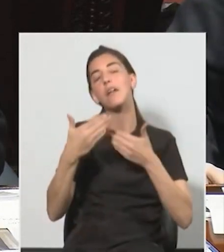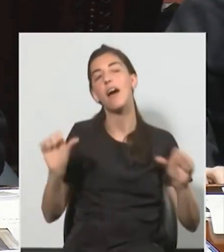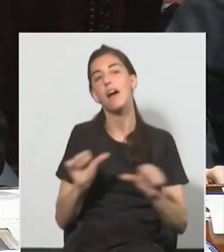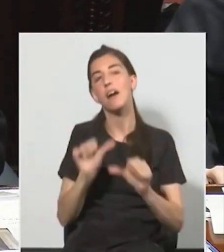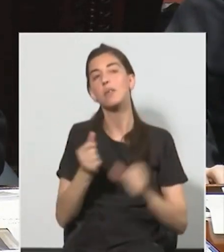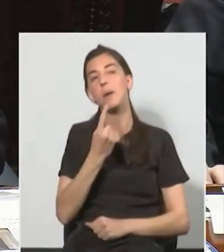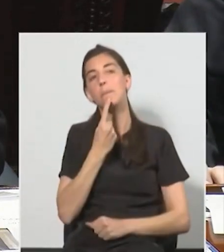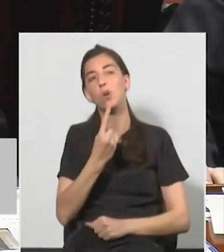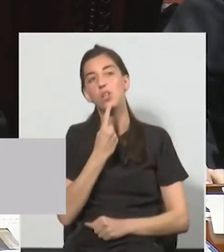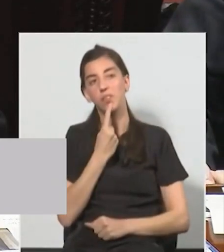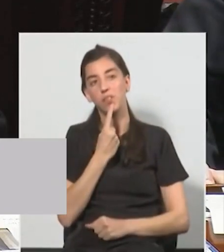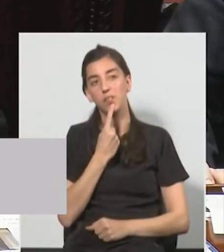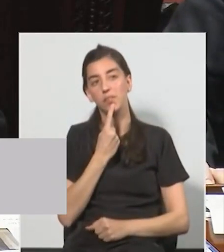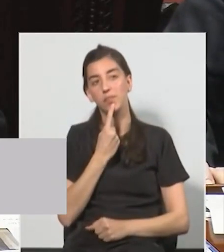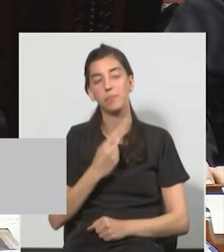política.